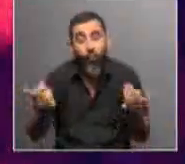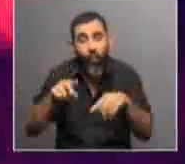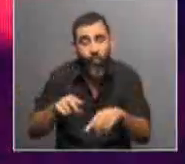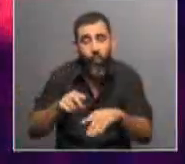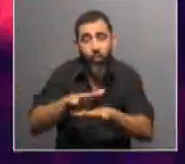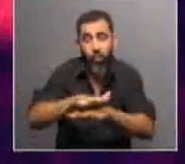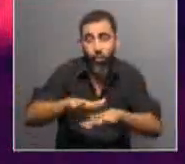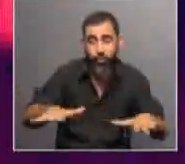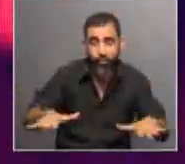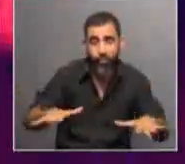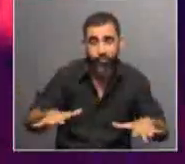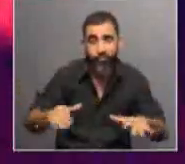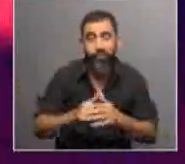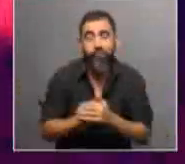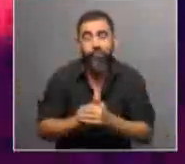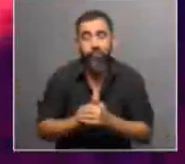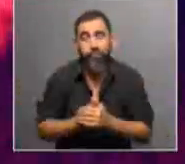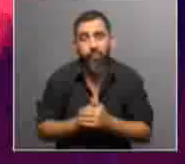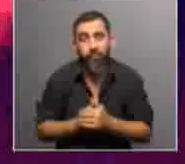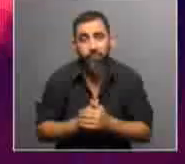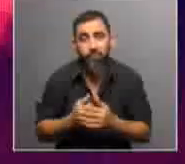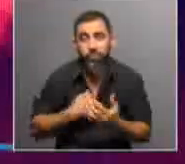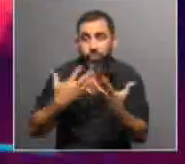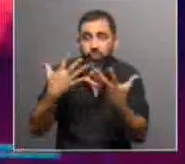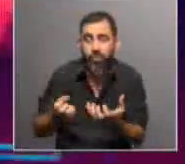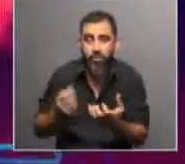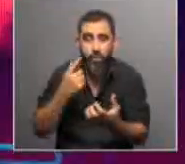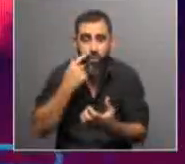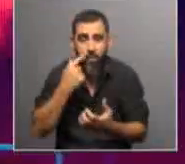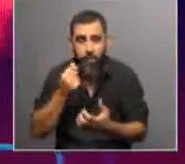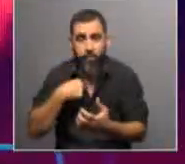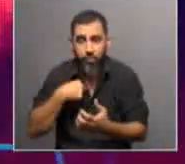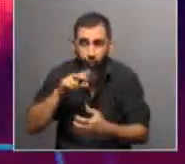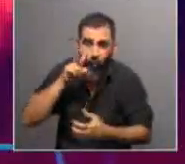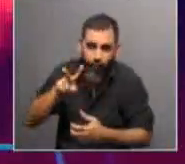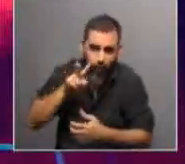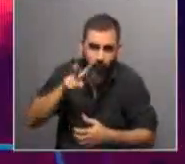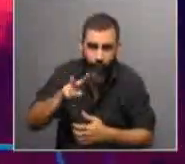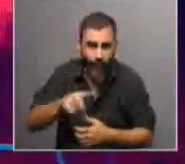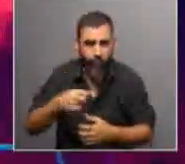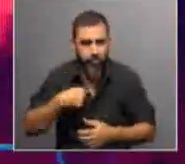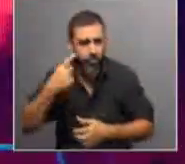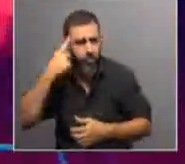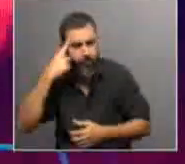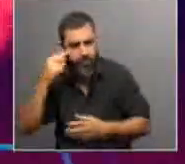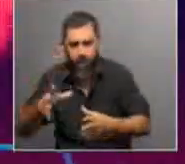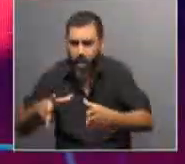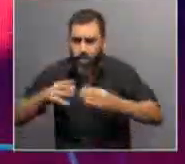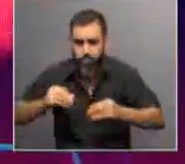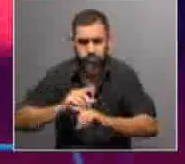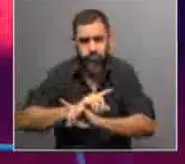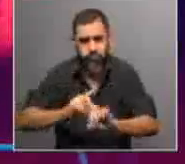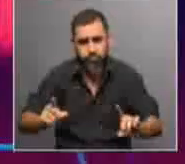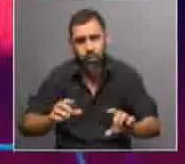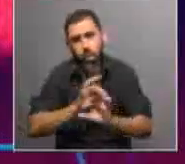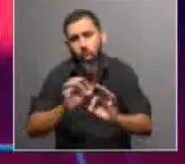la niña que vos entendés que vos querés adoptar, cada vez que yo vi a Seba, ¿entendés? Yo ni pienso en adopción, ¿entendés?